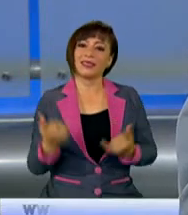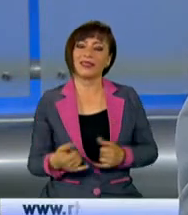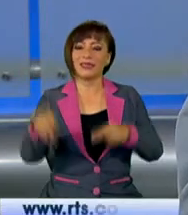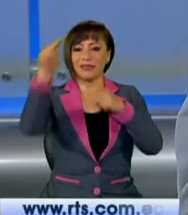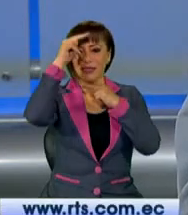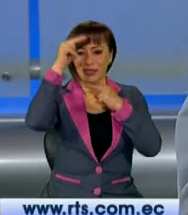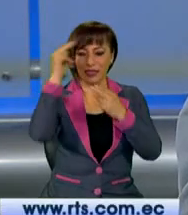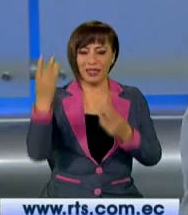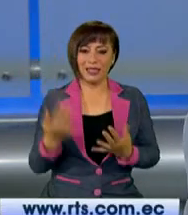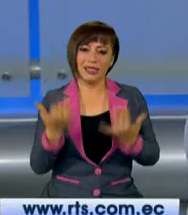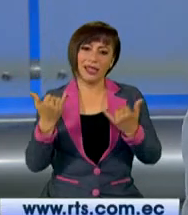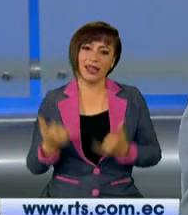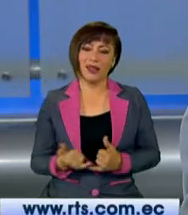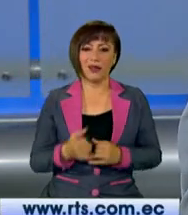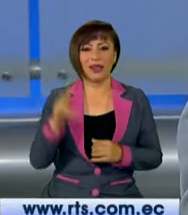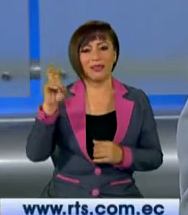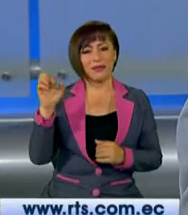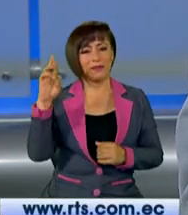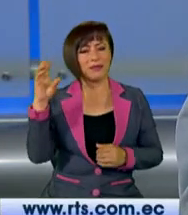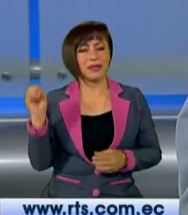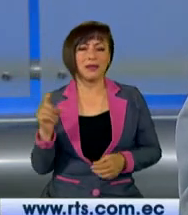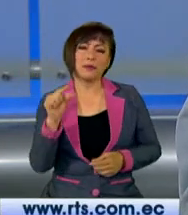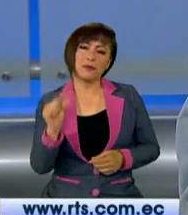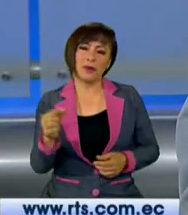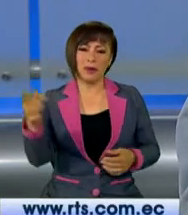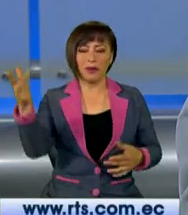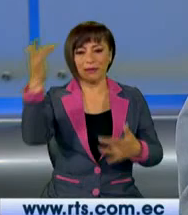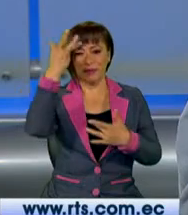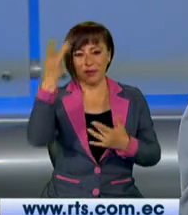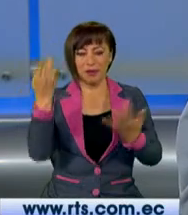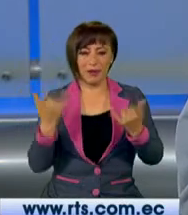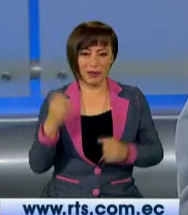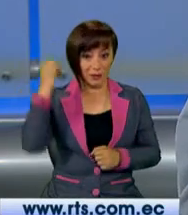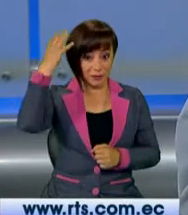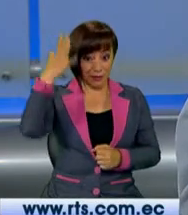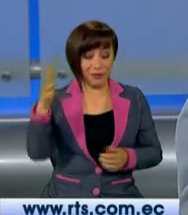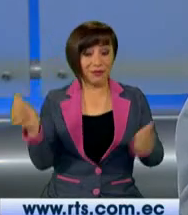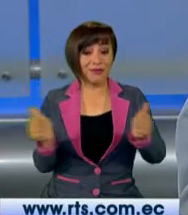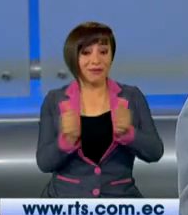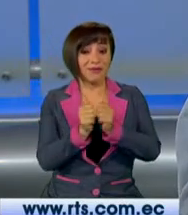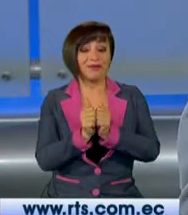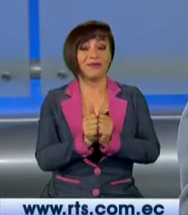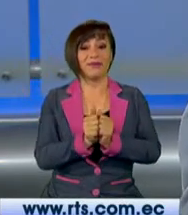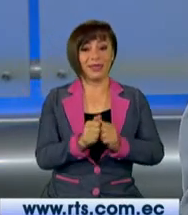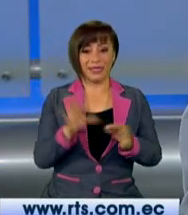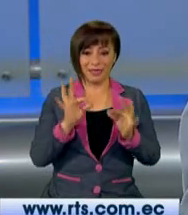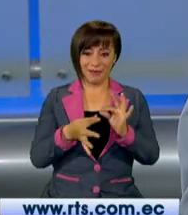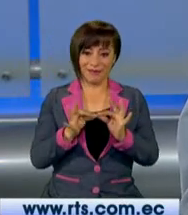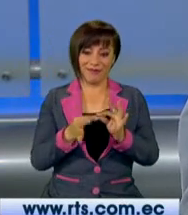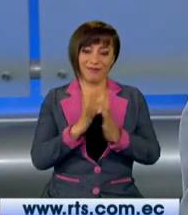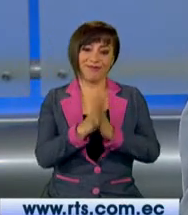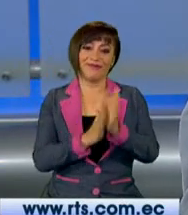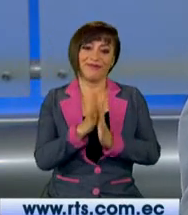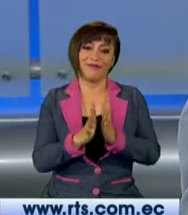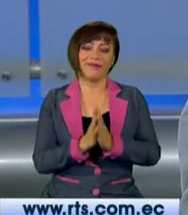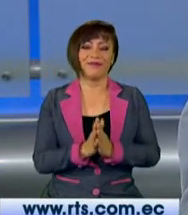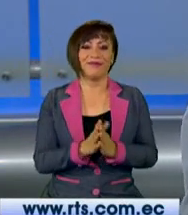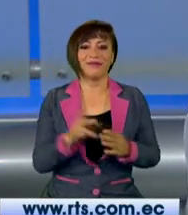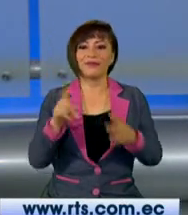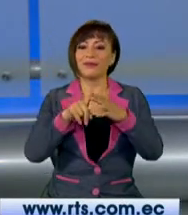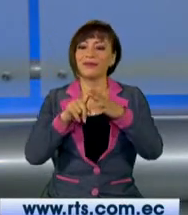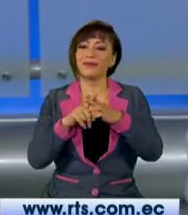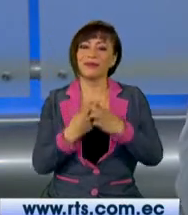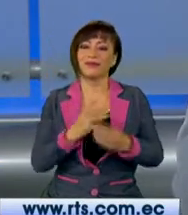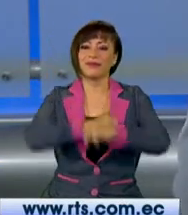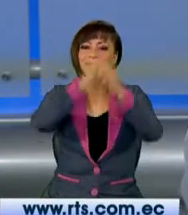Hoy Vero está un poco indispuesta y nos acompaña Grace Guerra por unos días por Dianita. Vamos a empezar como cada mañana